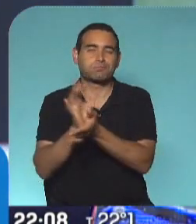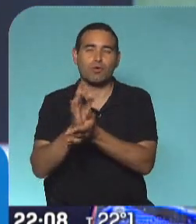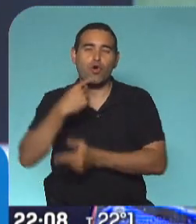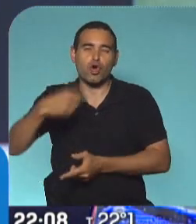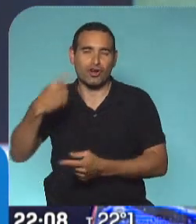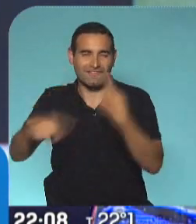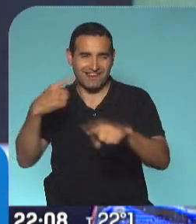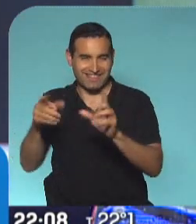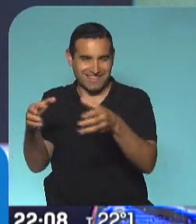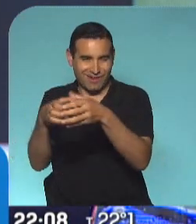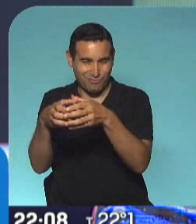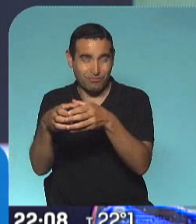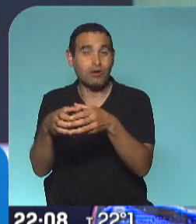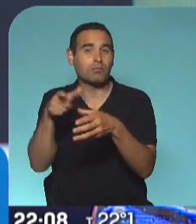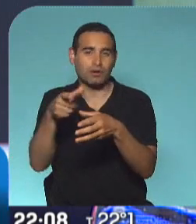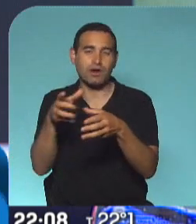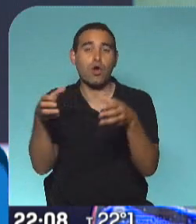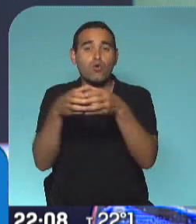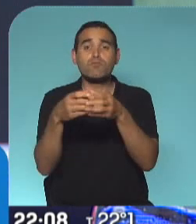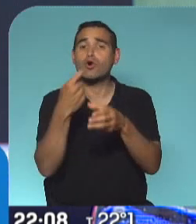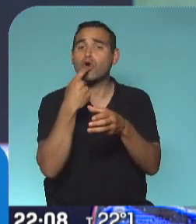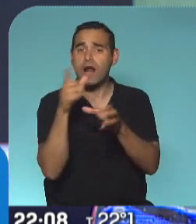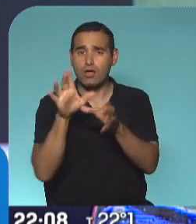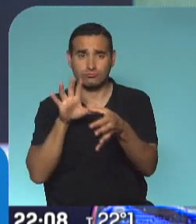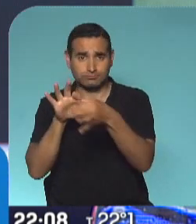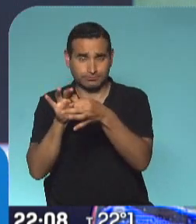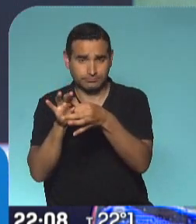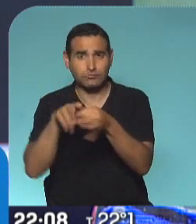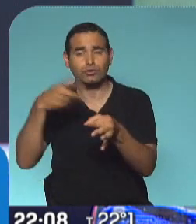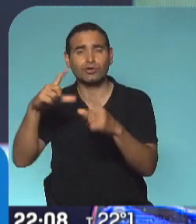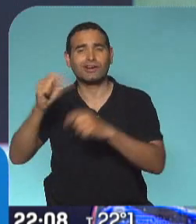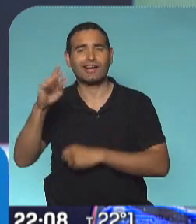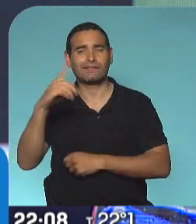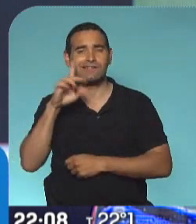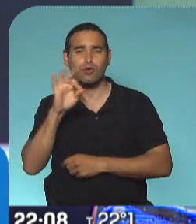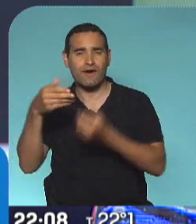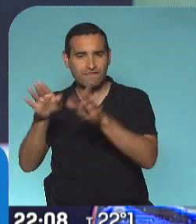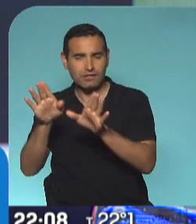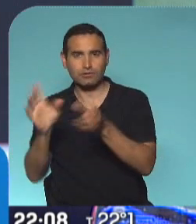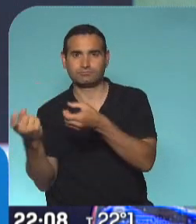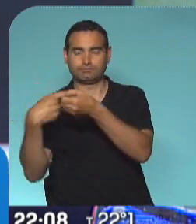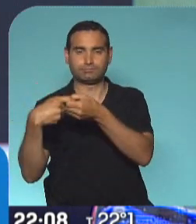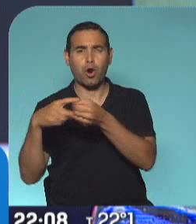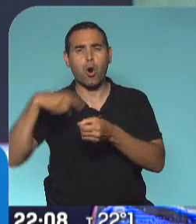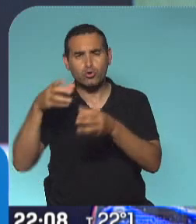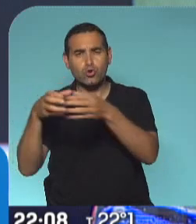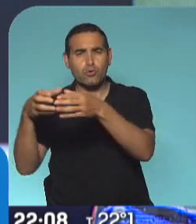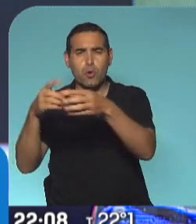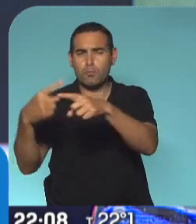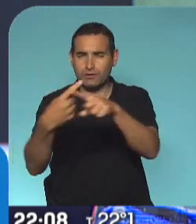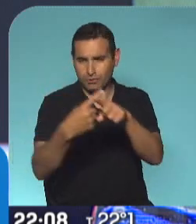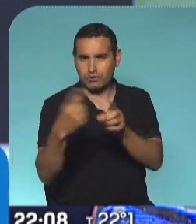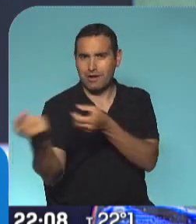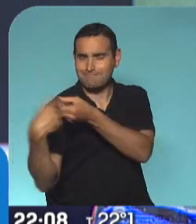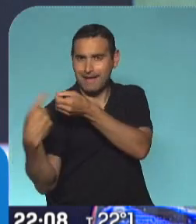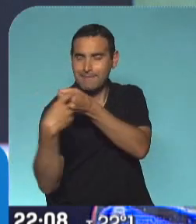doméstica, con el Partido Colorado, con Cabildo Abierto de Manini Ríos y otros partidos y demás,